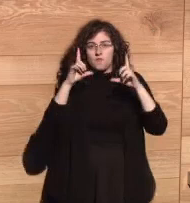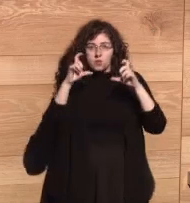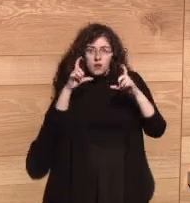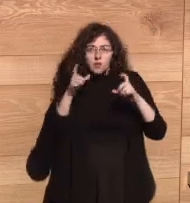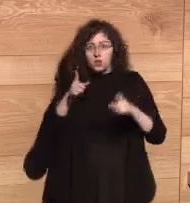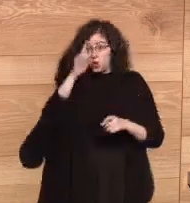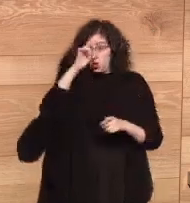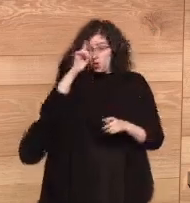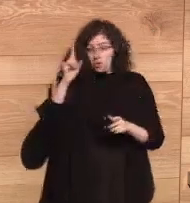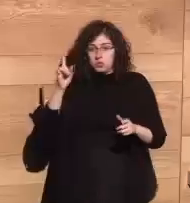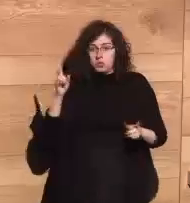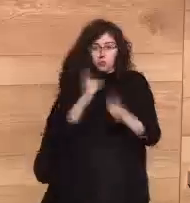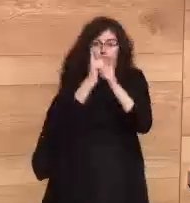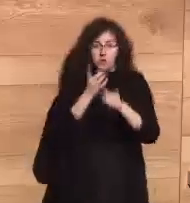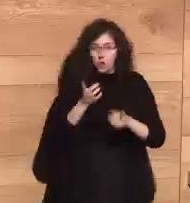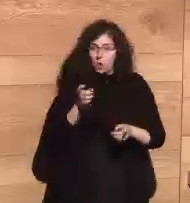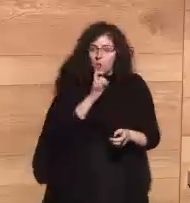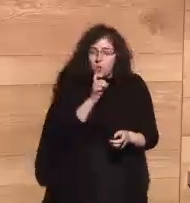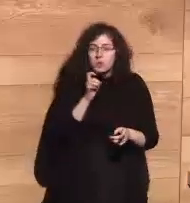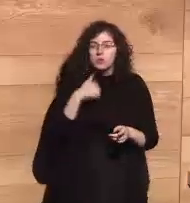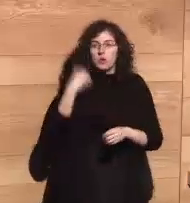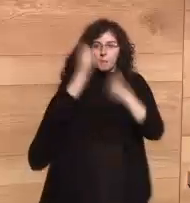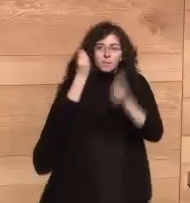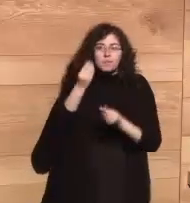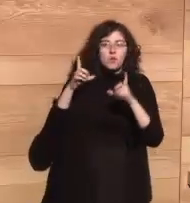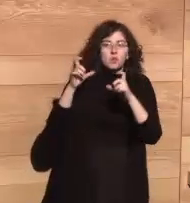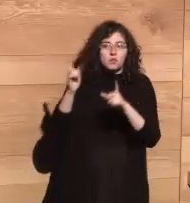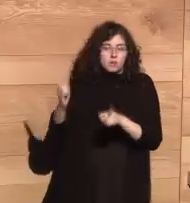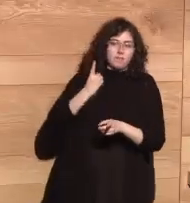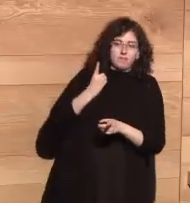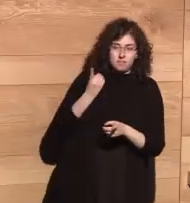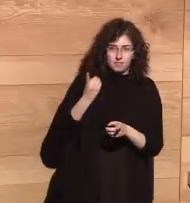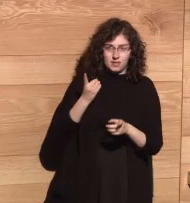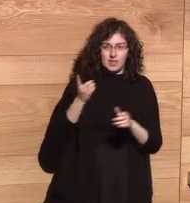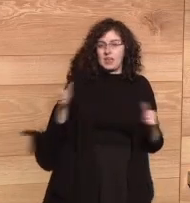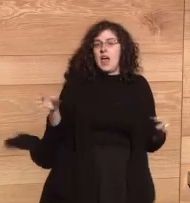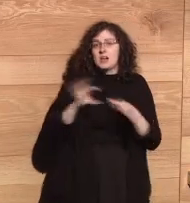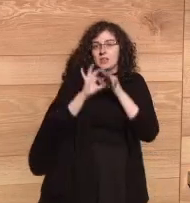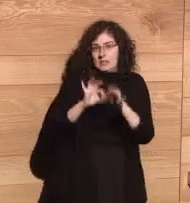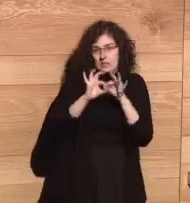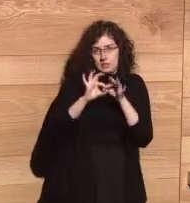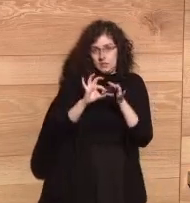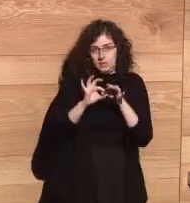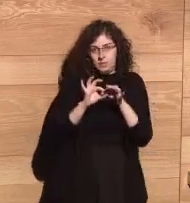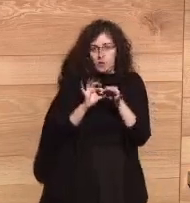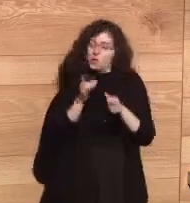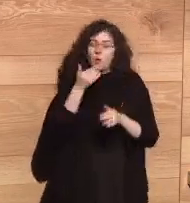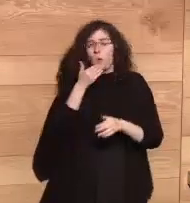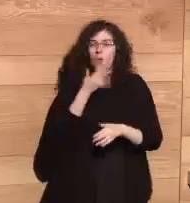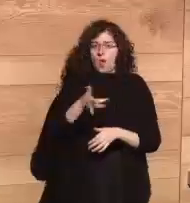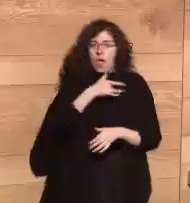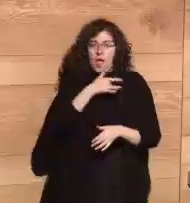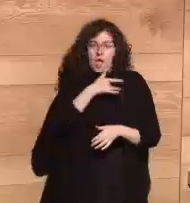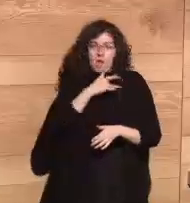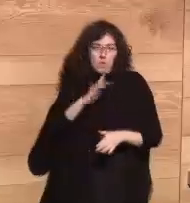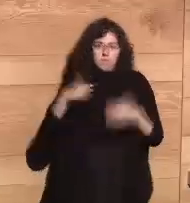cómo nos encontramos, yo creo que ella me encontró a mí y ya nunca nos separamos, ¿no? Fue amor a primera vista.